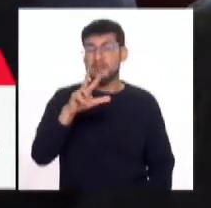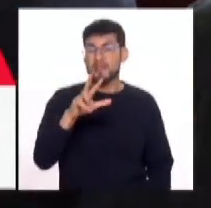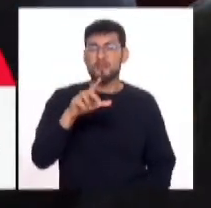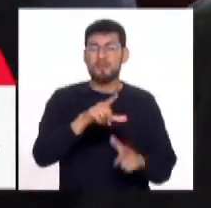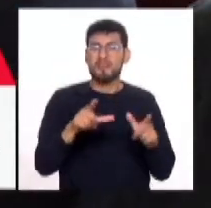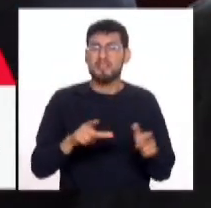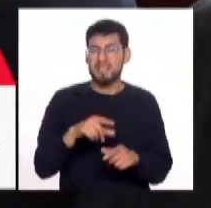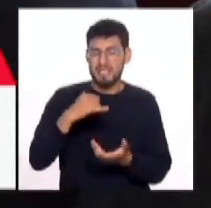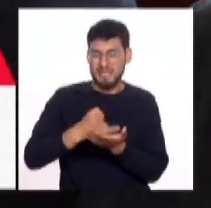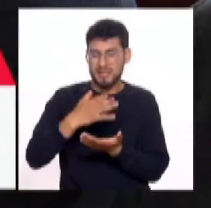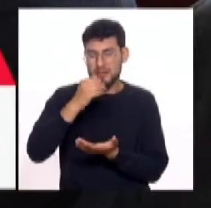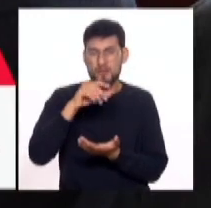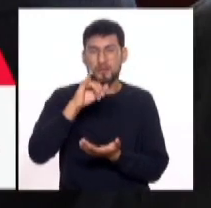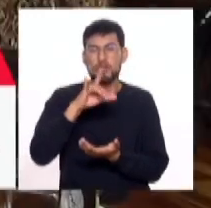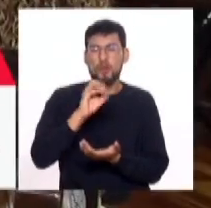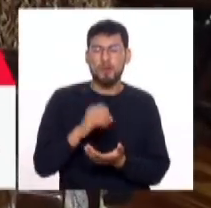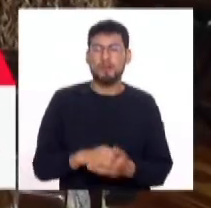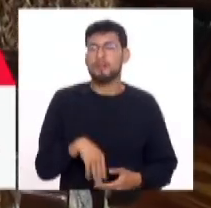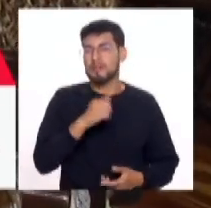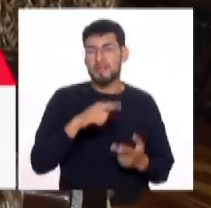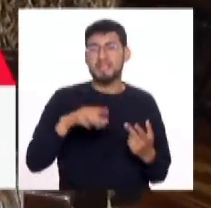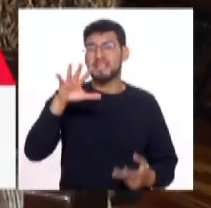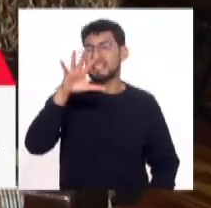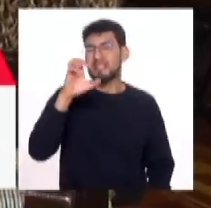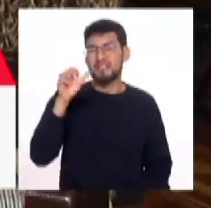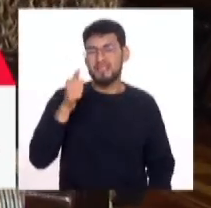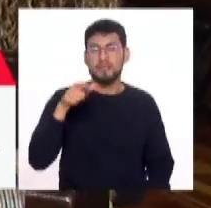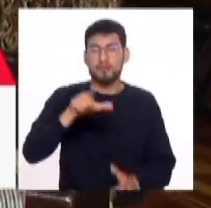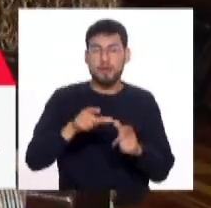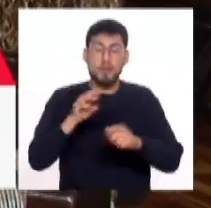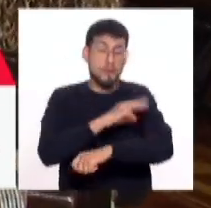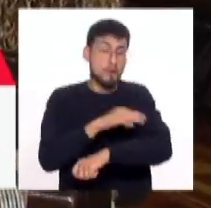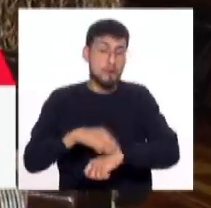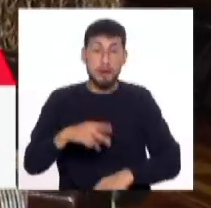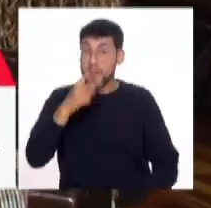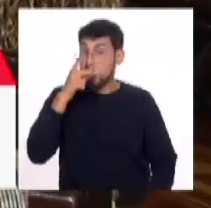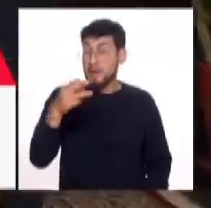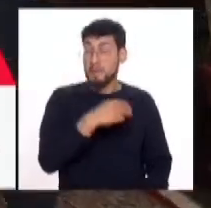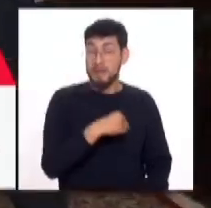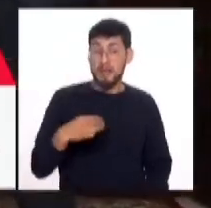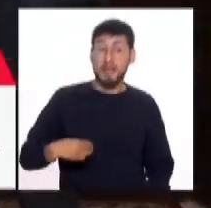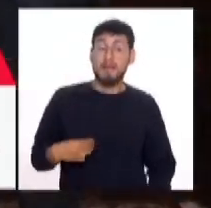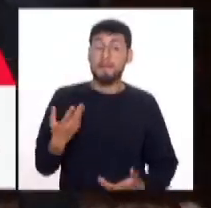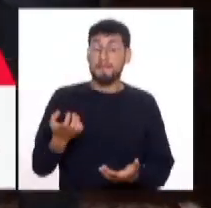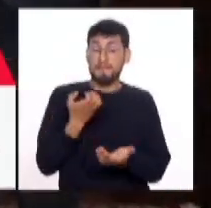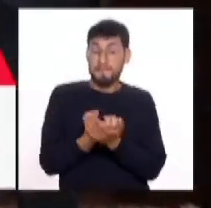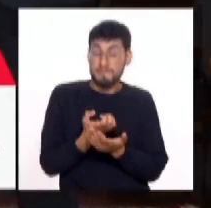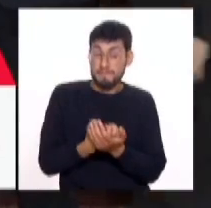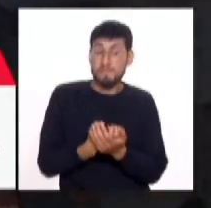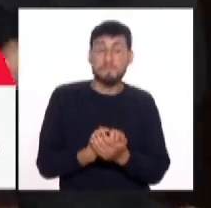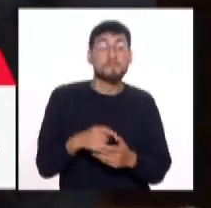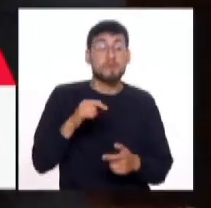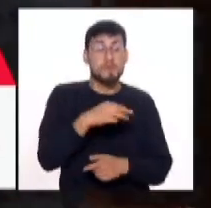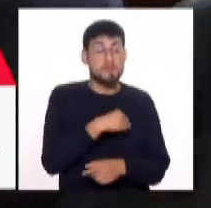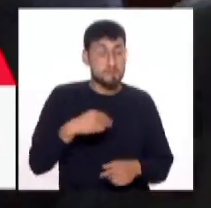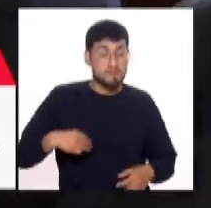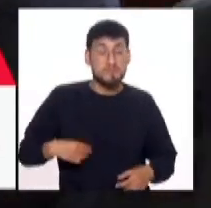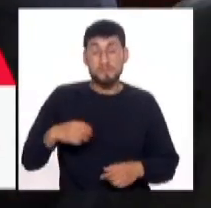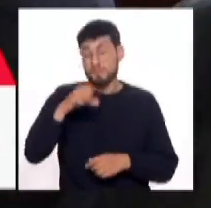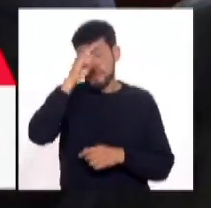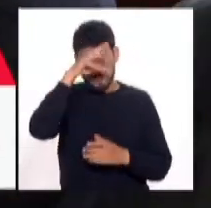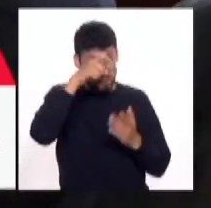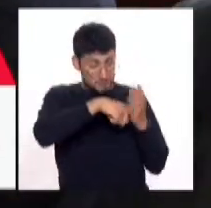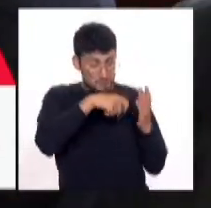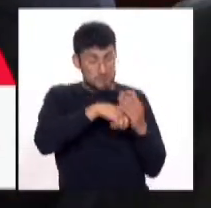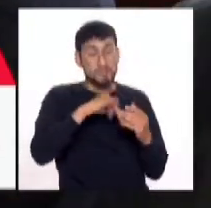693 en Hilo y 510 en Moquegua. Ahí podemos observar tanto al ministro de Economía como al ministro de Energía y Minas